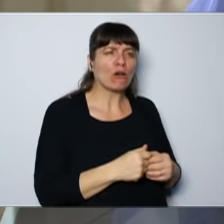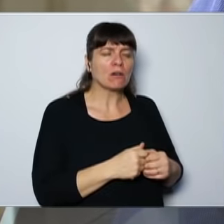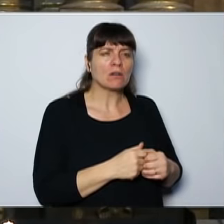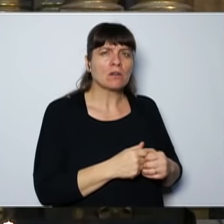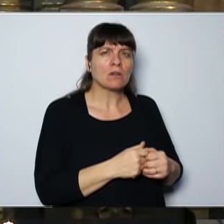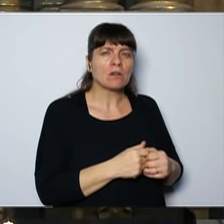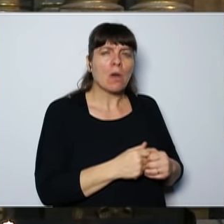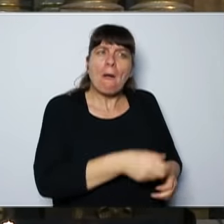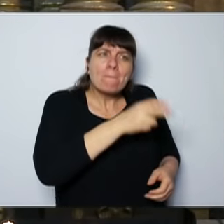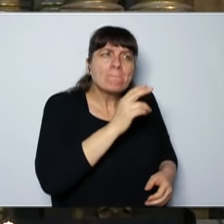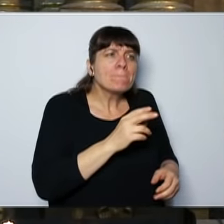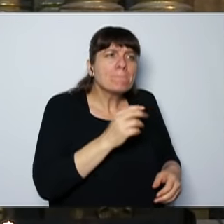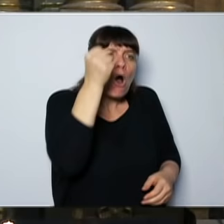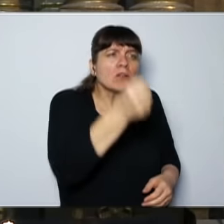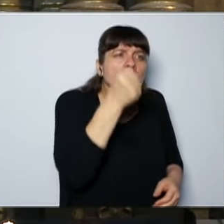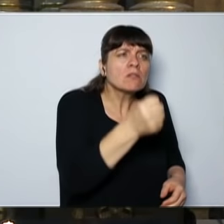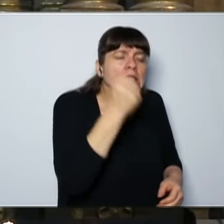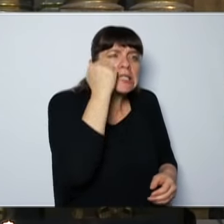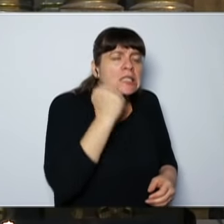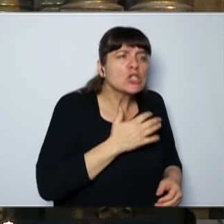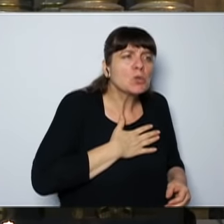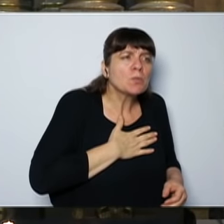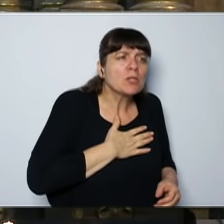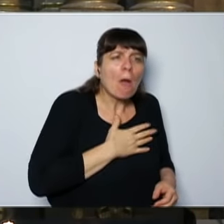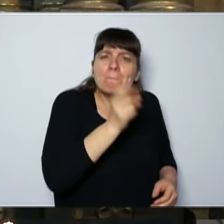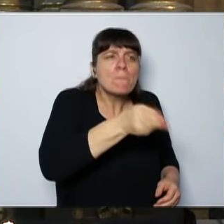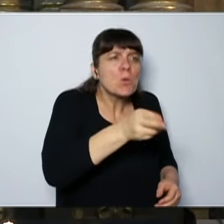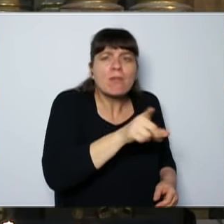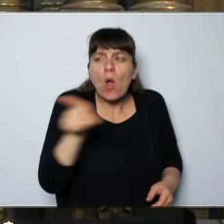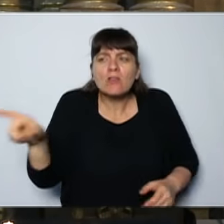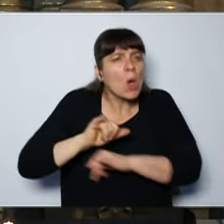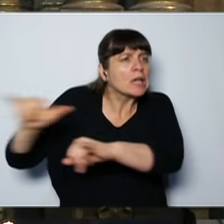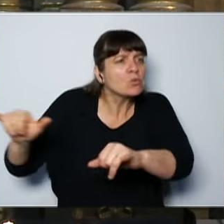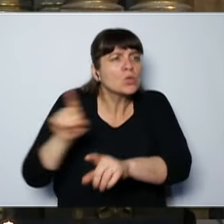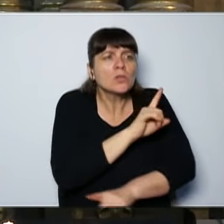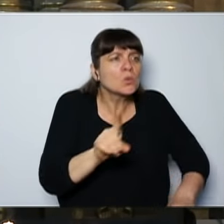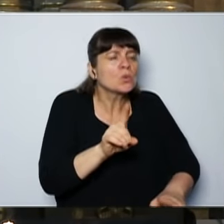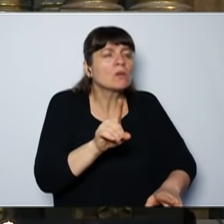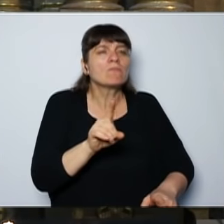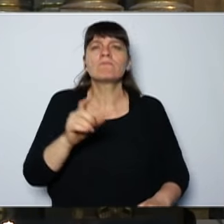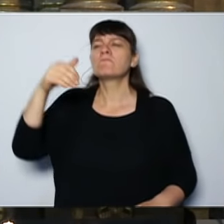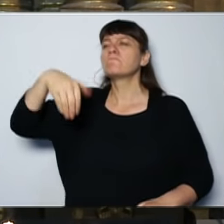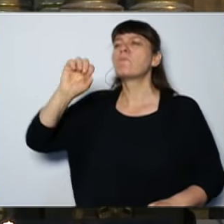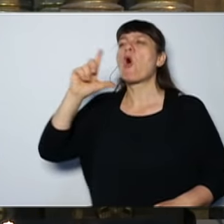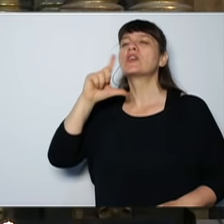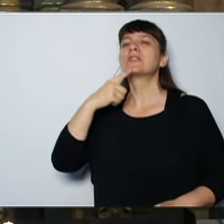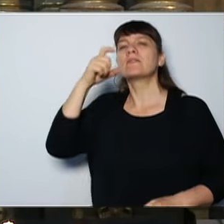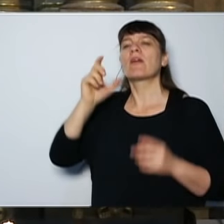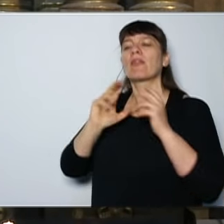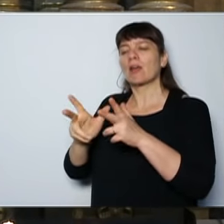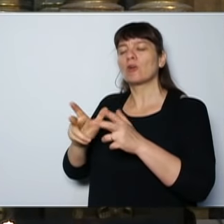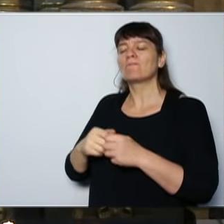diciendo: Moisés, señor mío, no lo permitas. Pero Moisés le